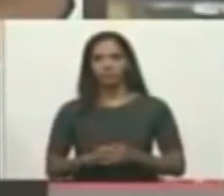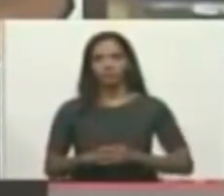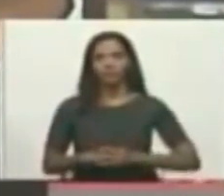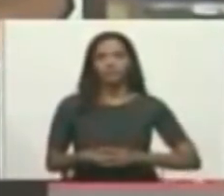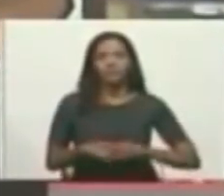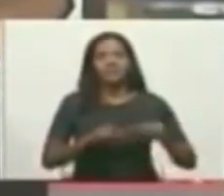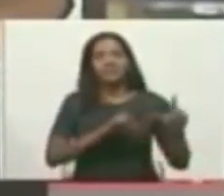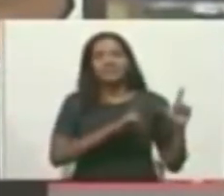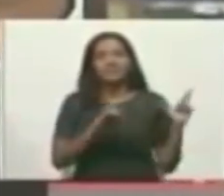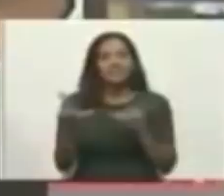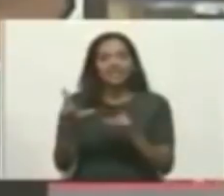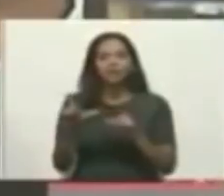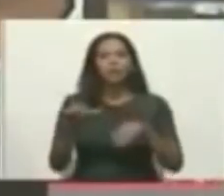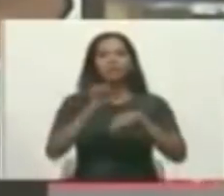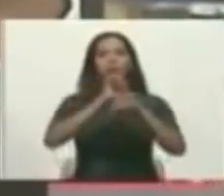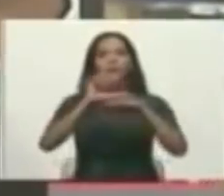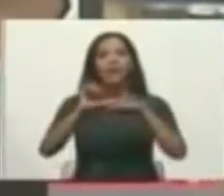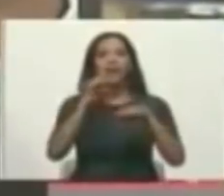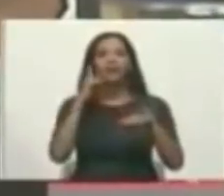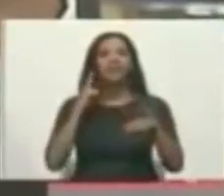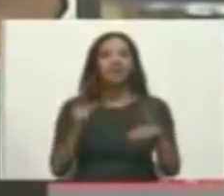listos para ser operados en Italia